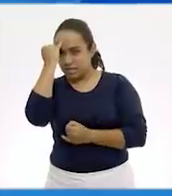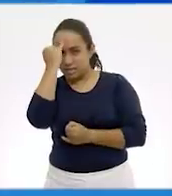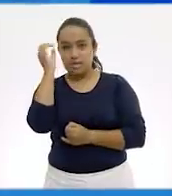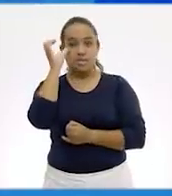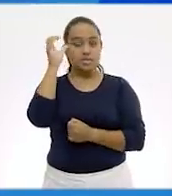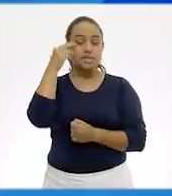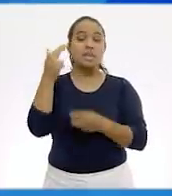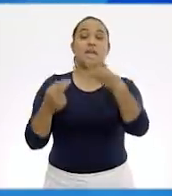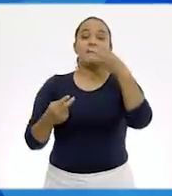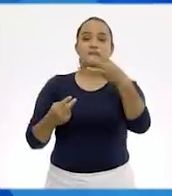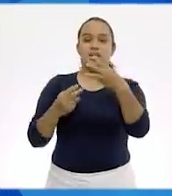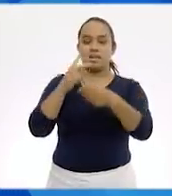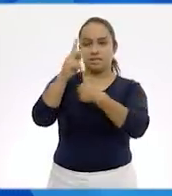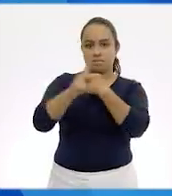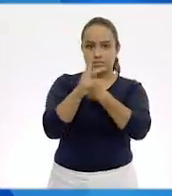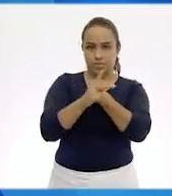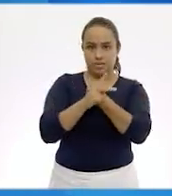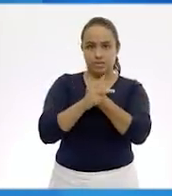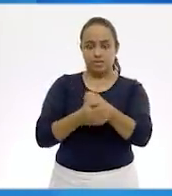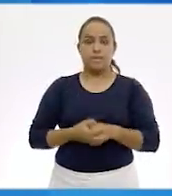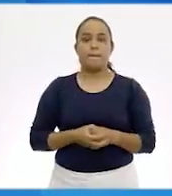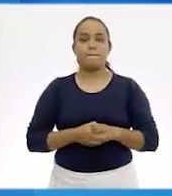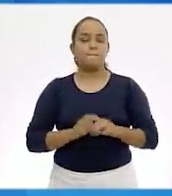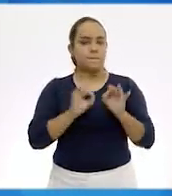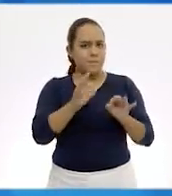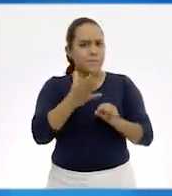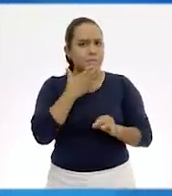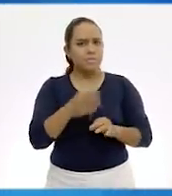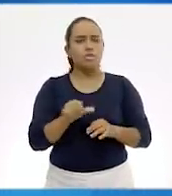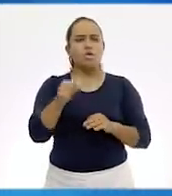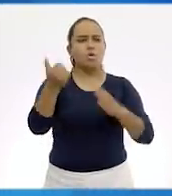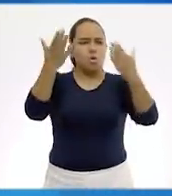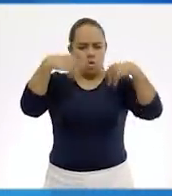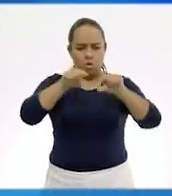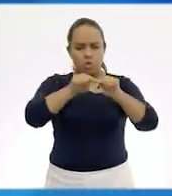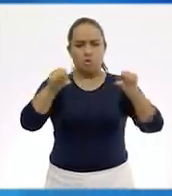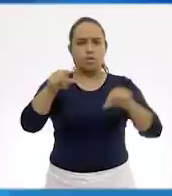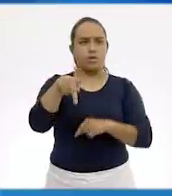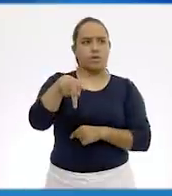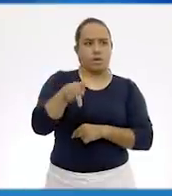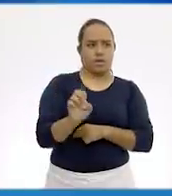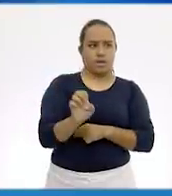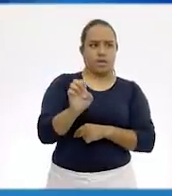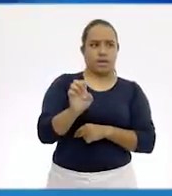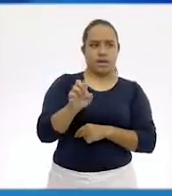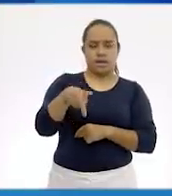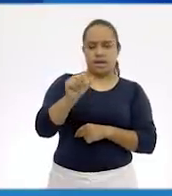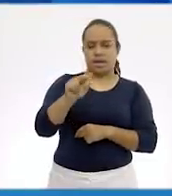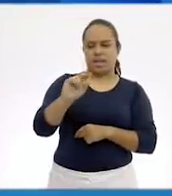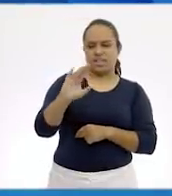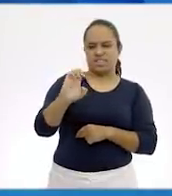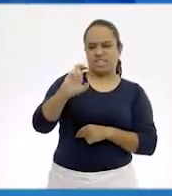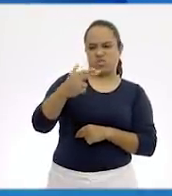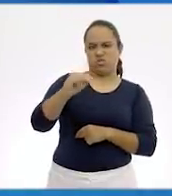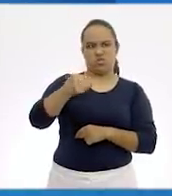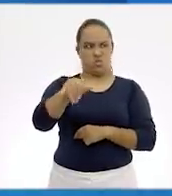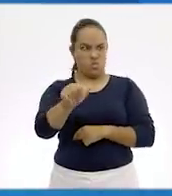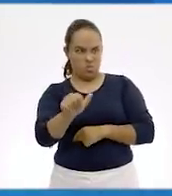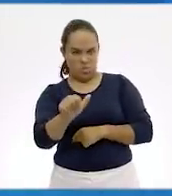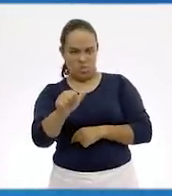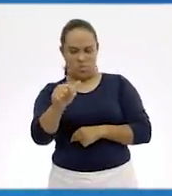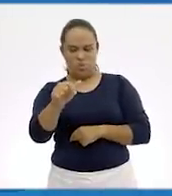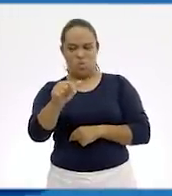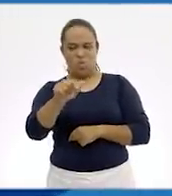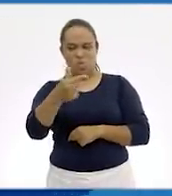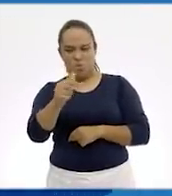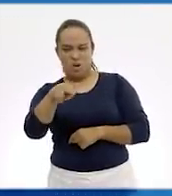3 países. Exacto. Perfecto. Si vemos el siguiente, Kanchenjunga, ¿Sí? Suena complicado, ¿verdad? Kanchenjunga.